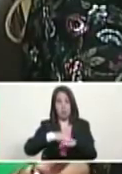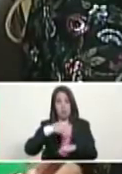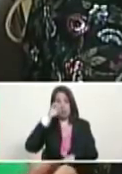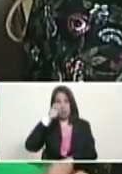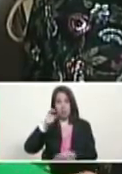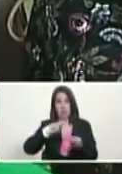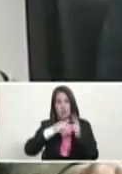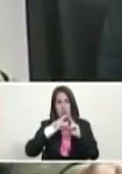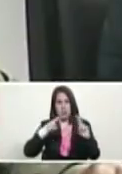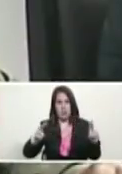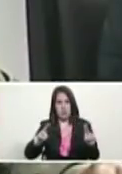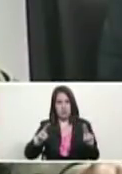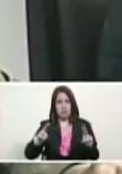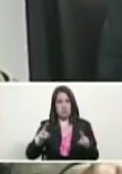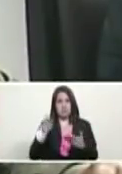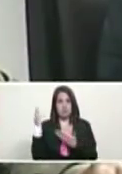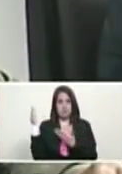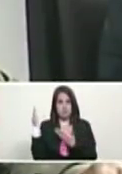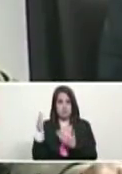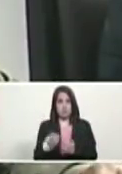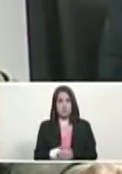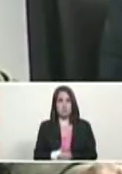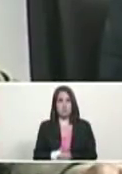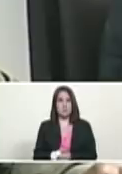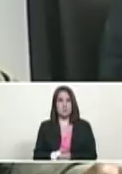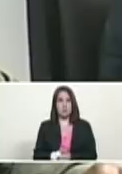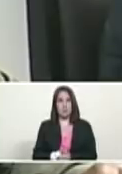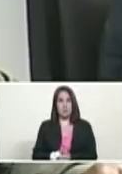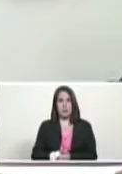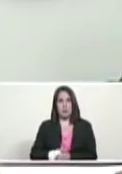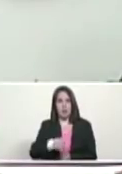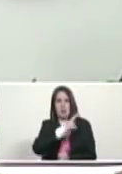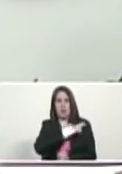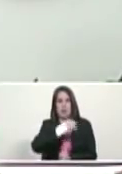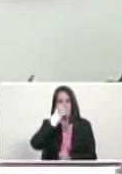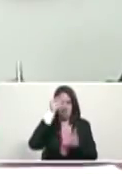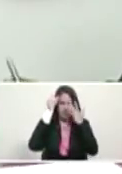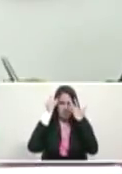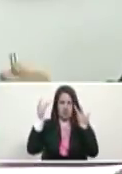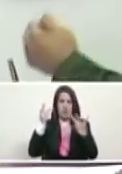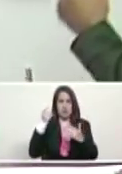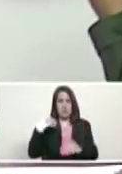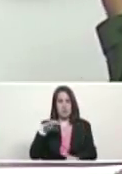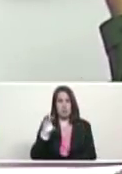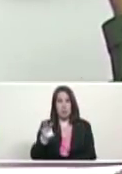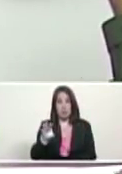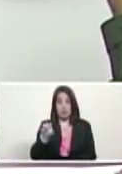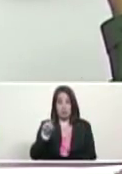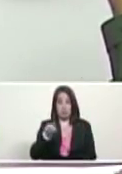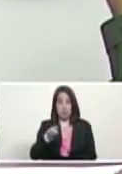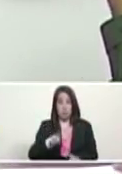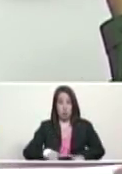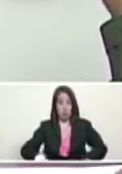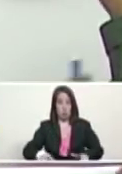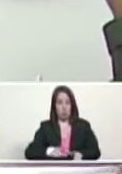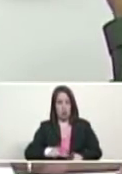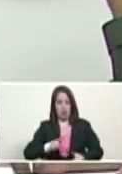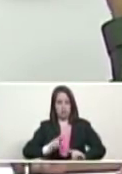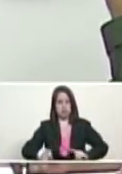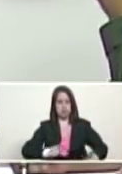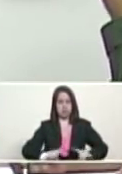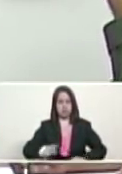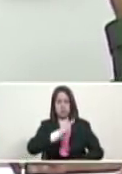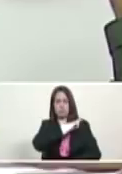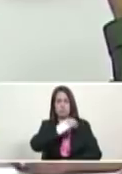Paz, Reverol, y los jefes de inteligencia del país. Desde este puesto de comando hemos